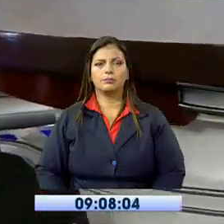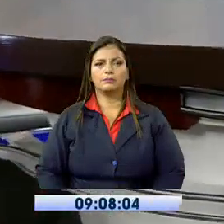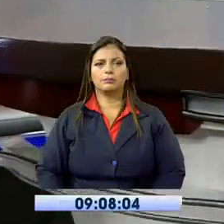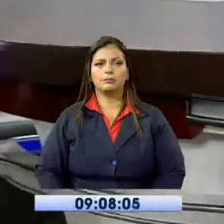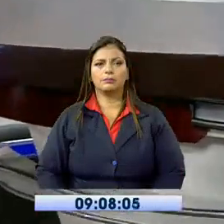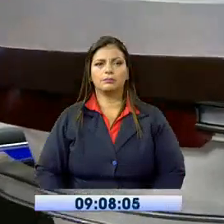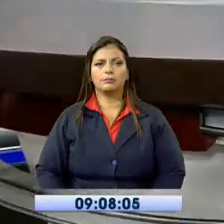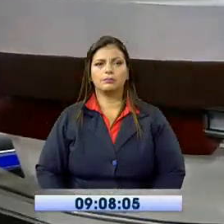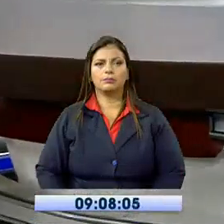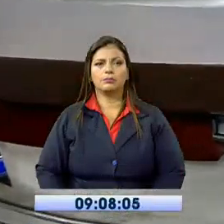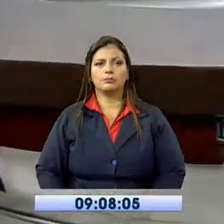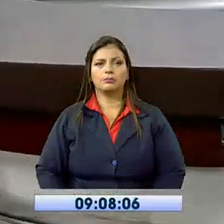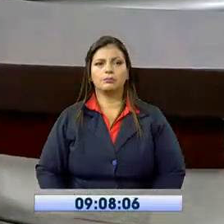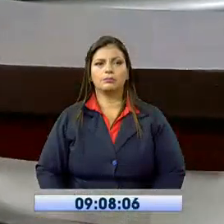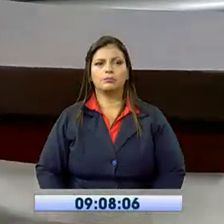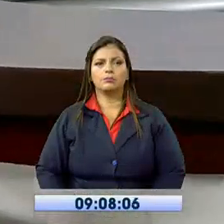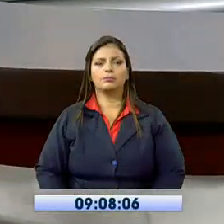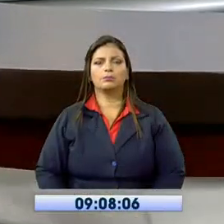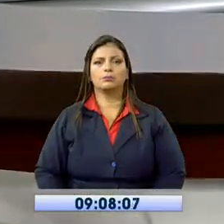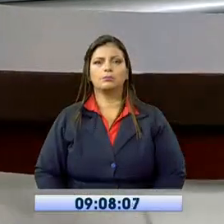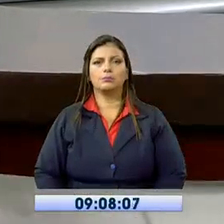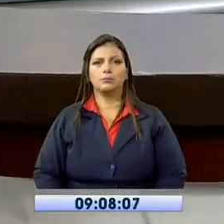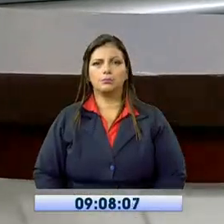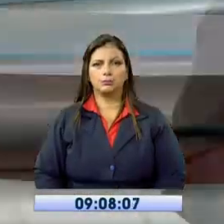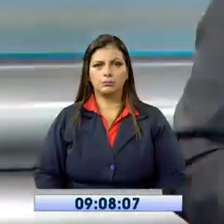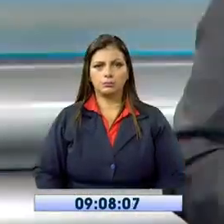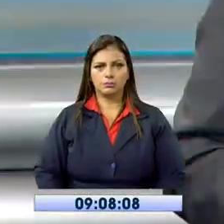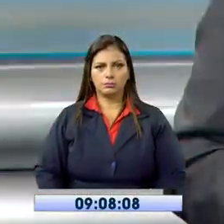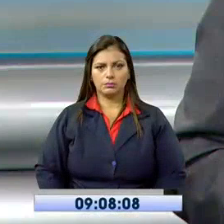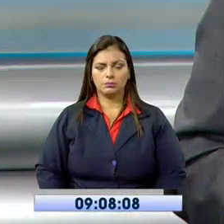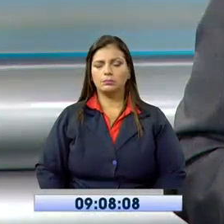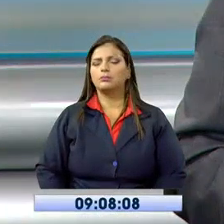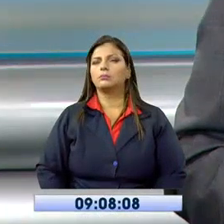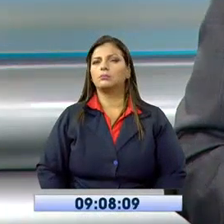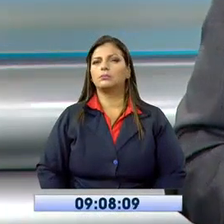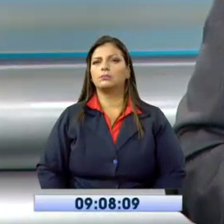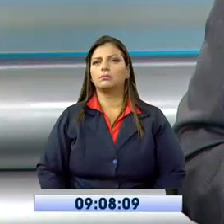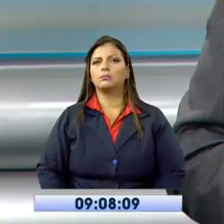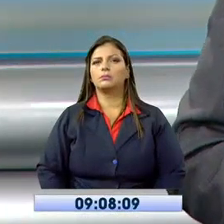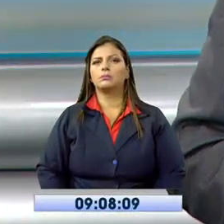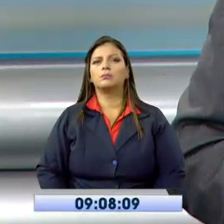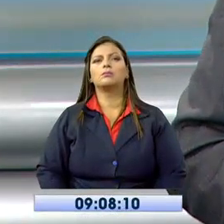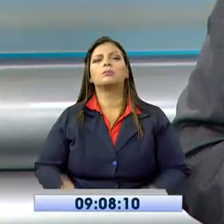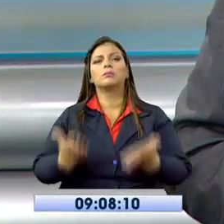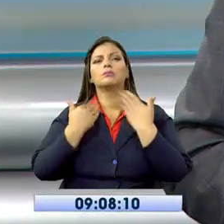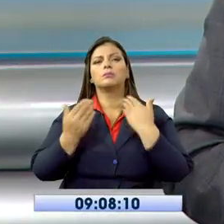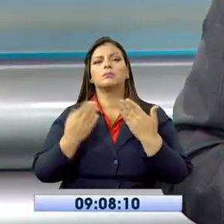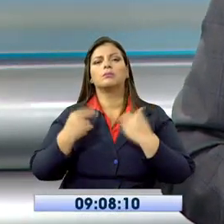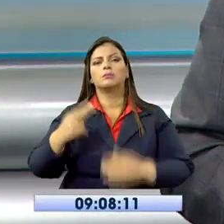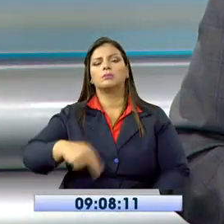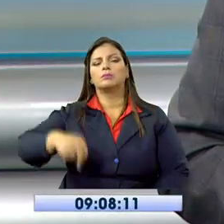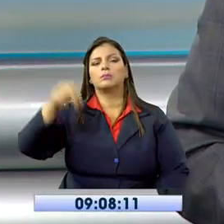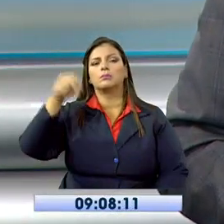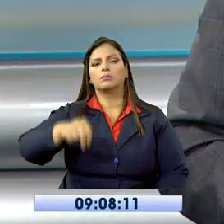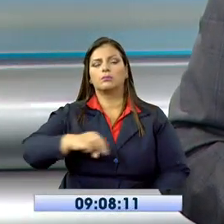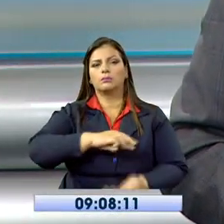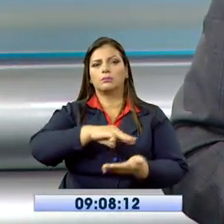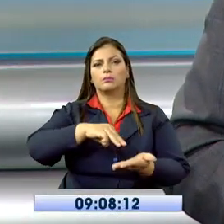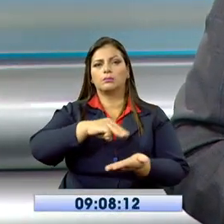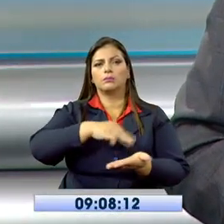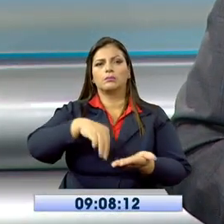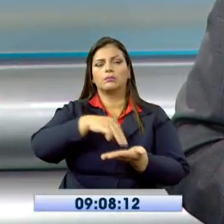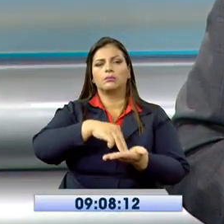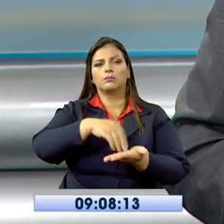Una vivienda quedó parcialmente destruida por un incendio ocurrido en Monte Sinaí, al noroeste de Guayaquil. Las